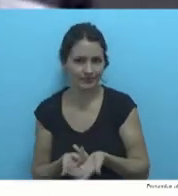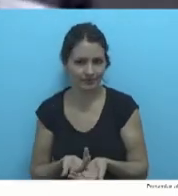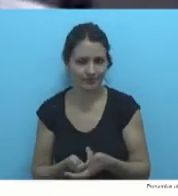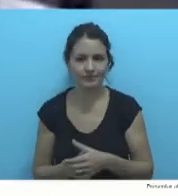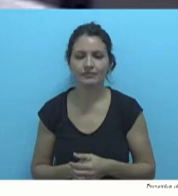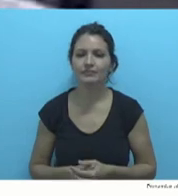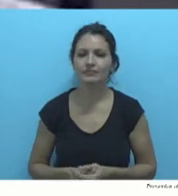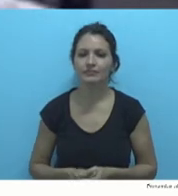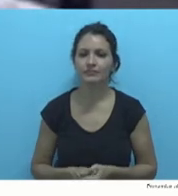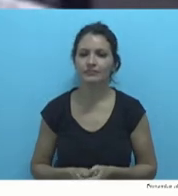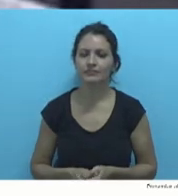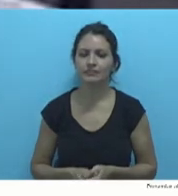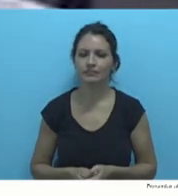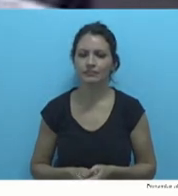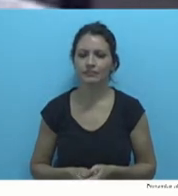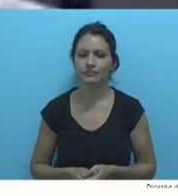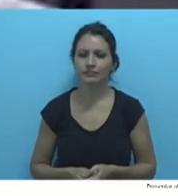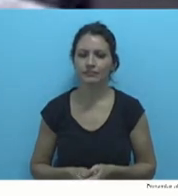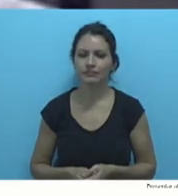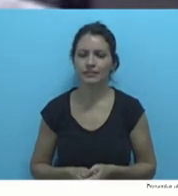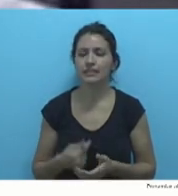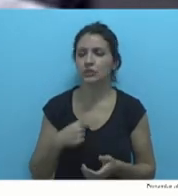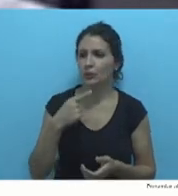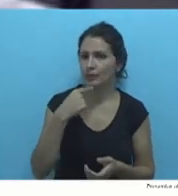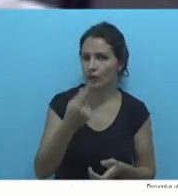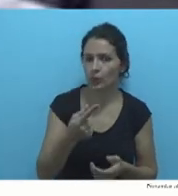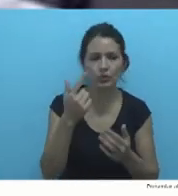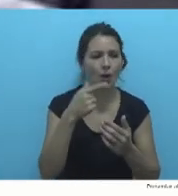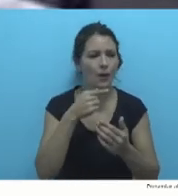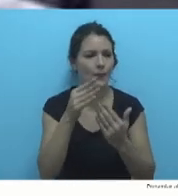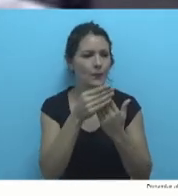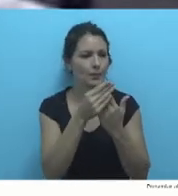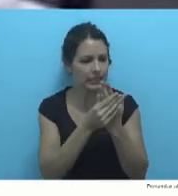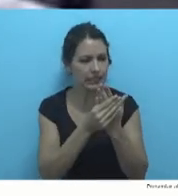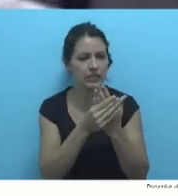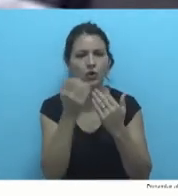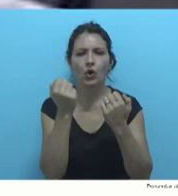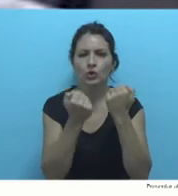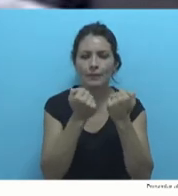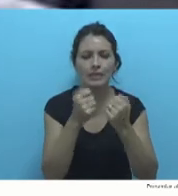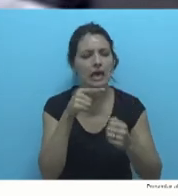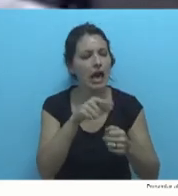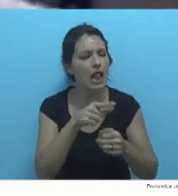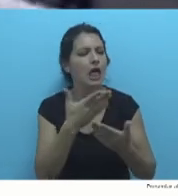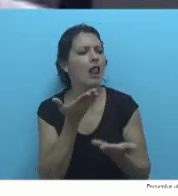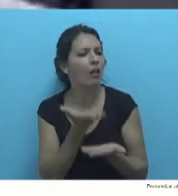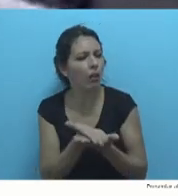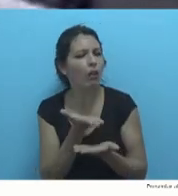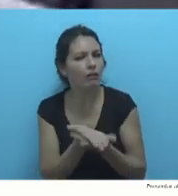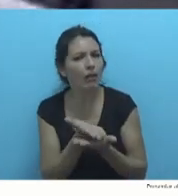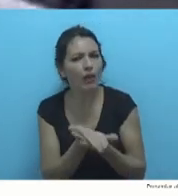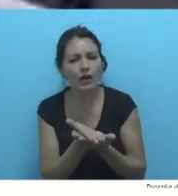objetivamente, pasaron 14 meses, yo quisiera preguntar, bueno, ¿qué pasó con la procuración que tendrían que haber hecho